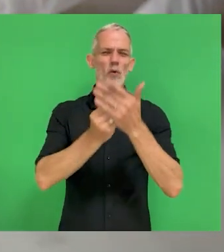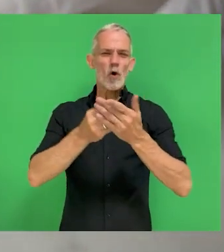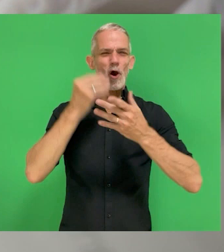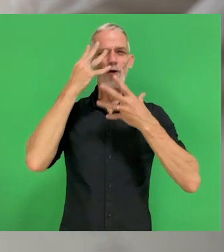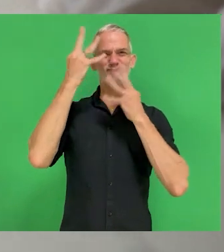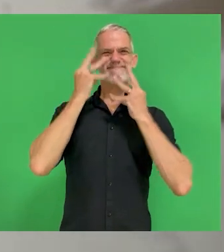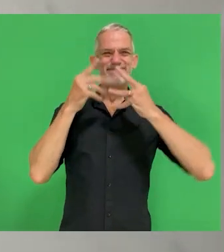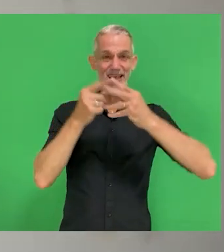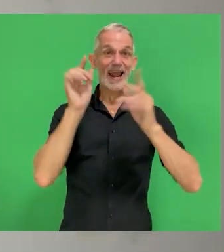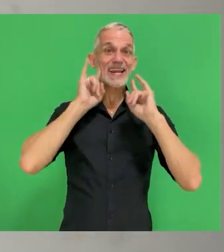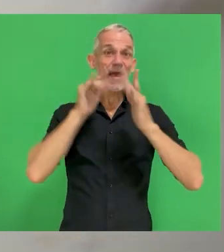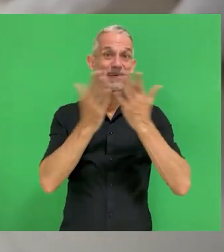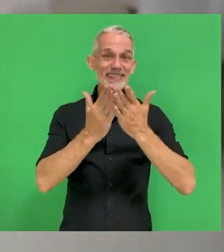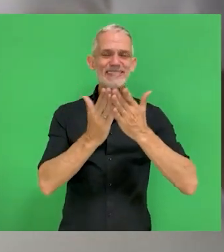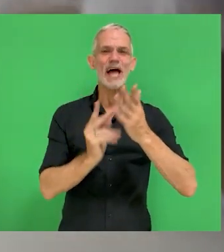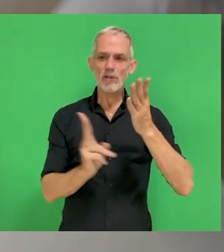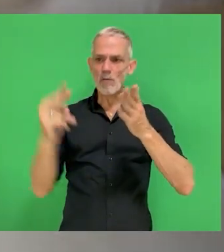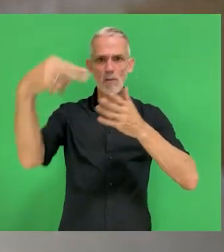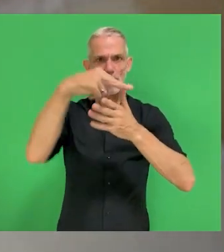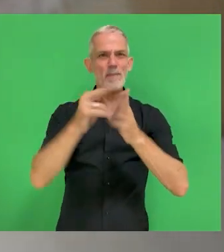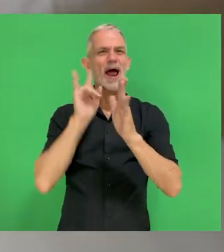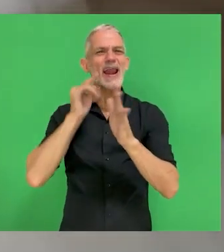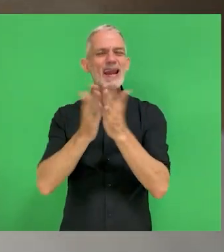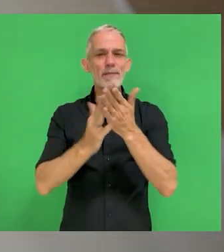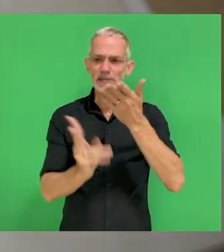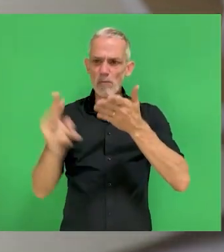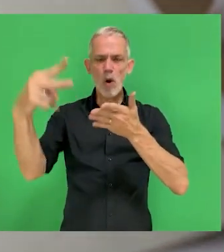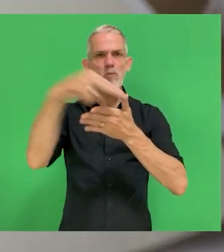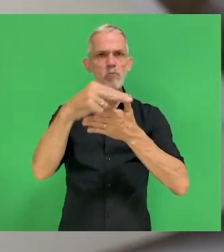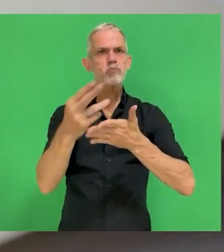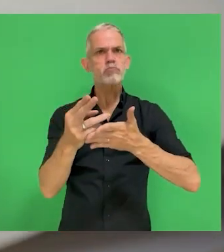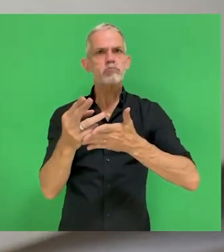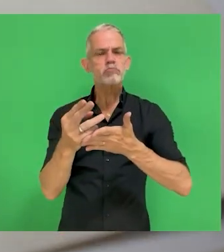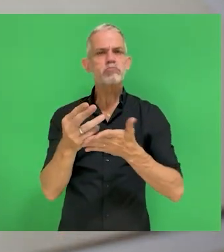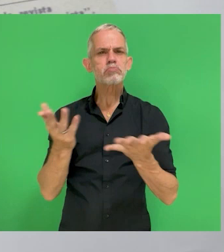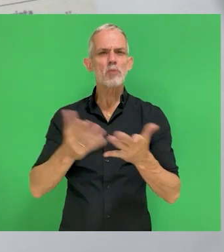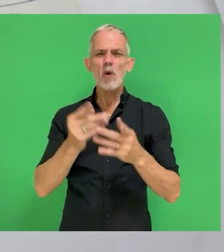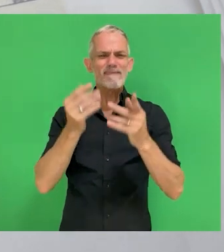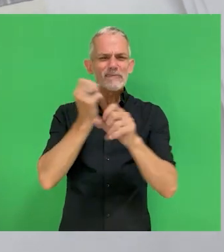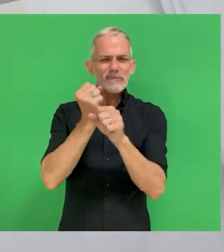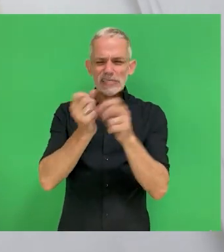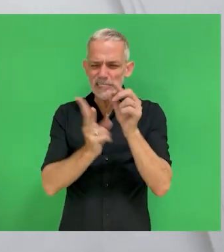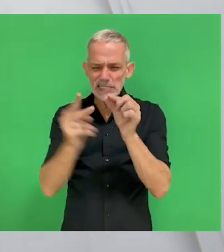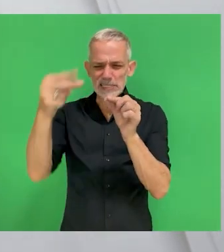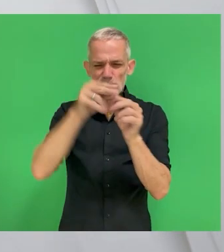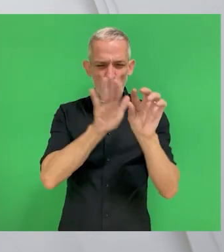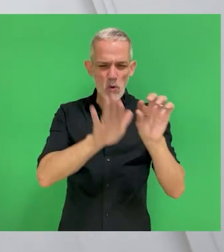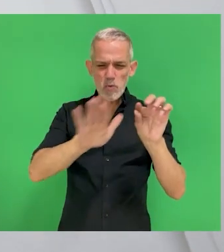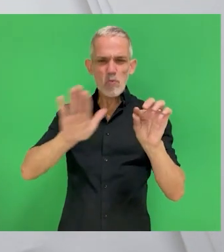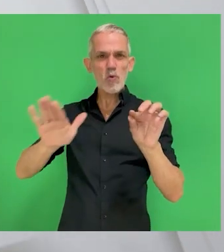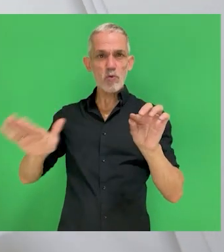de las revistas, recortes de revistas hechos con mucha dedicación, un